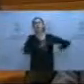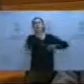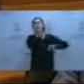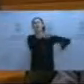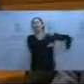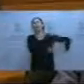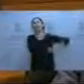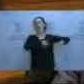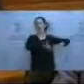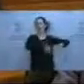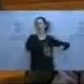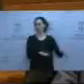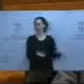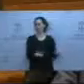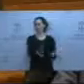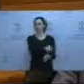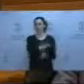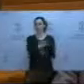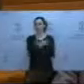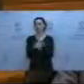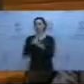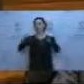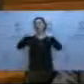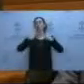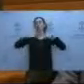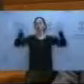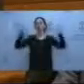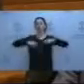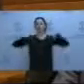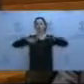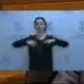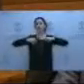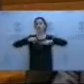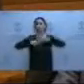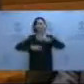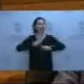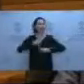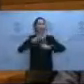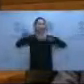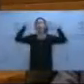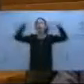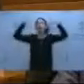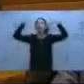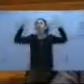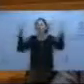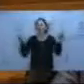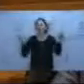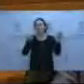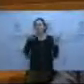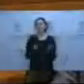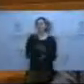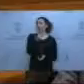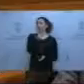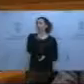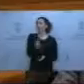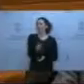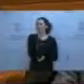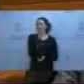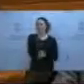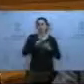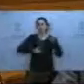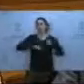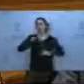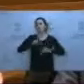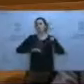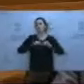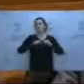señor consejero? ¿Cuando llueve, dónde se techan? ¿Dónde? ¿Dónde se techan? Si tiene oportunidad, intente no construir un